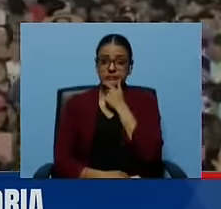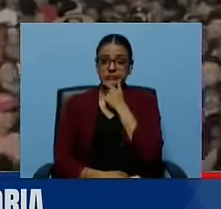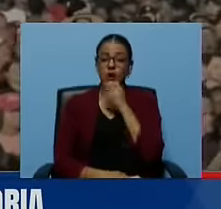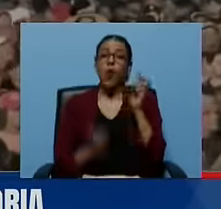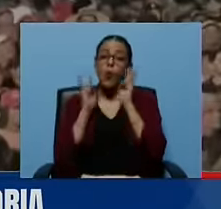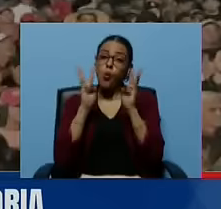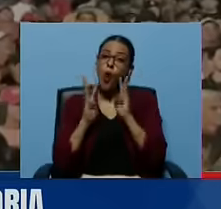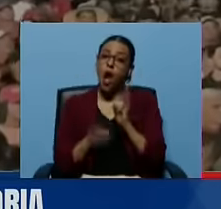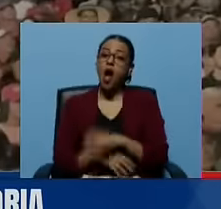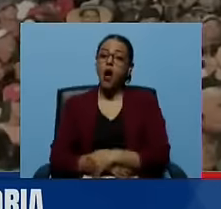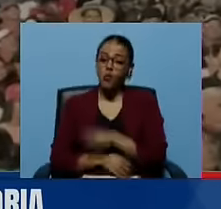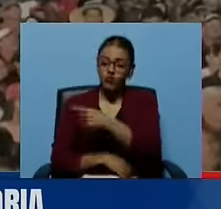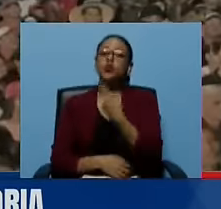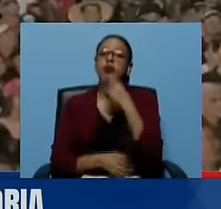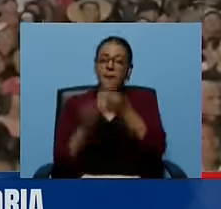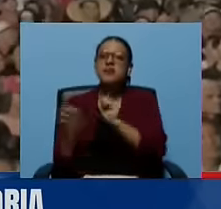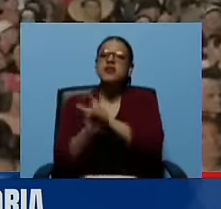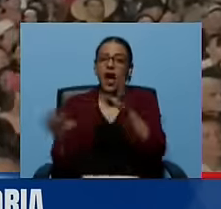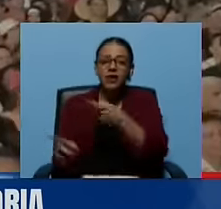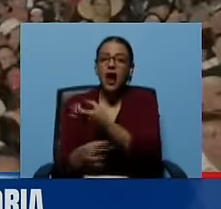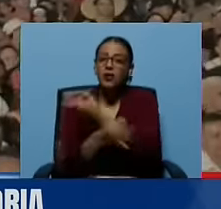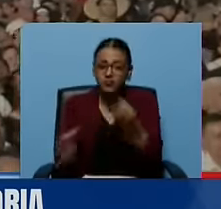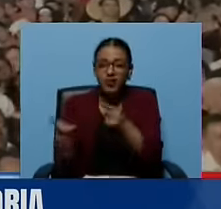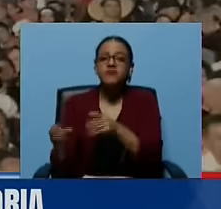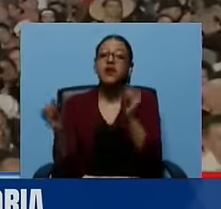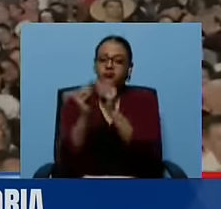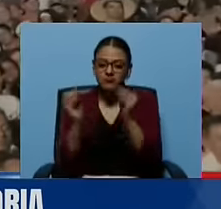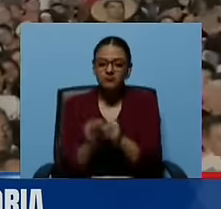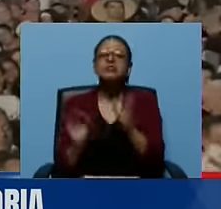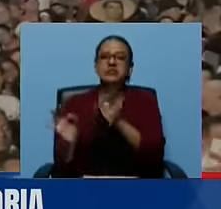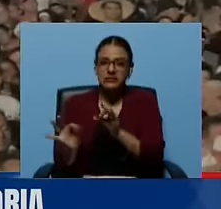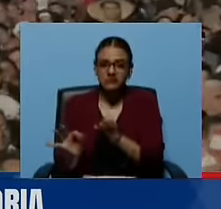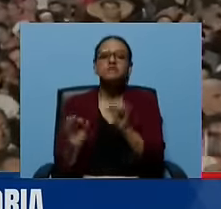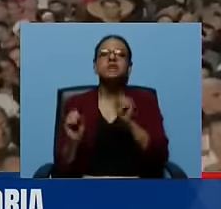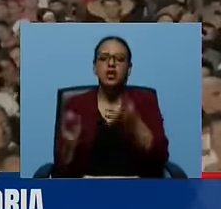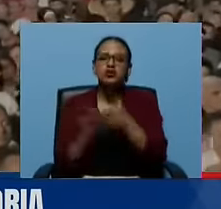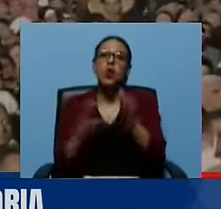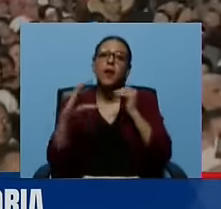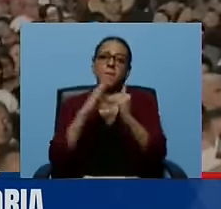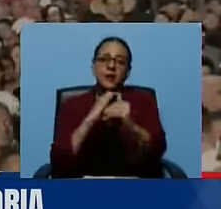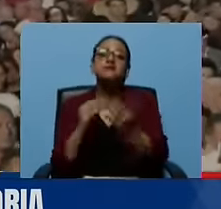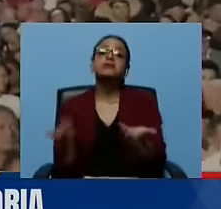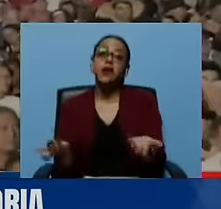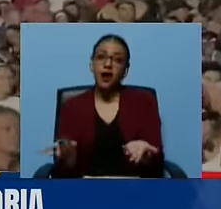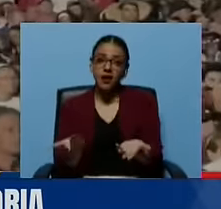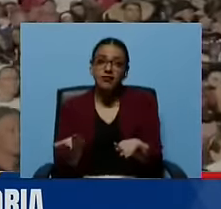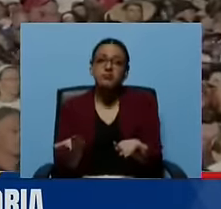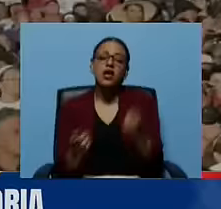mejor imposible para transmitirle un mensaje